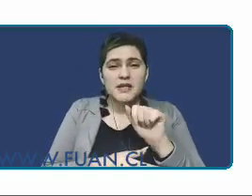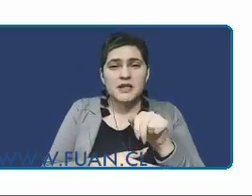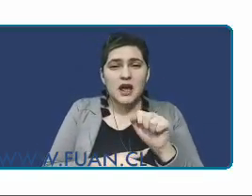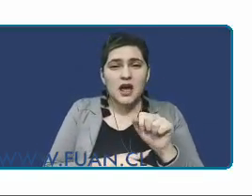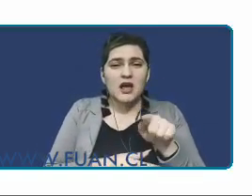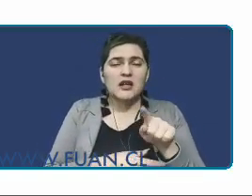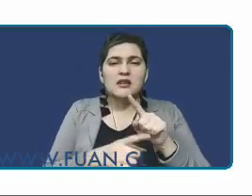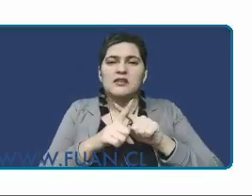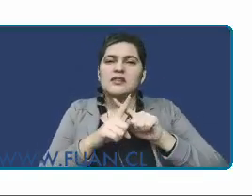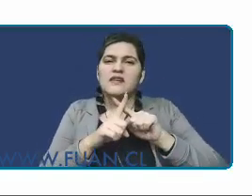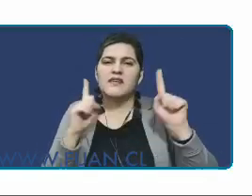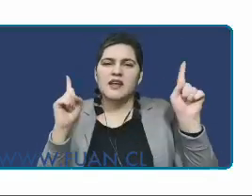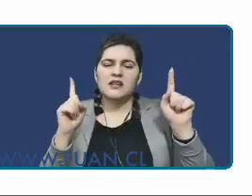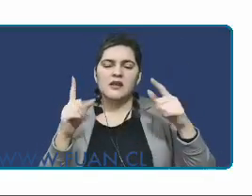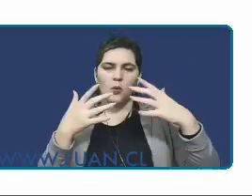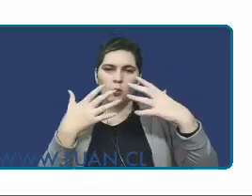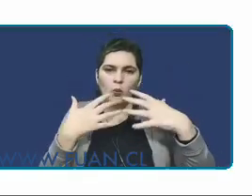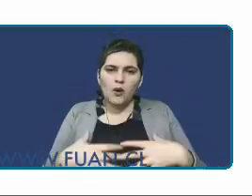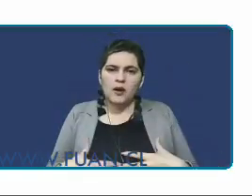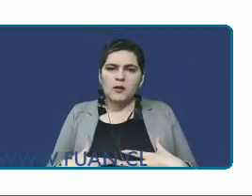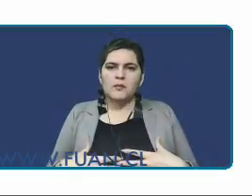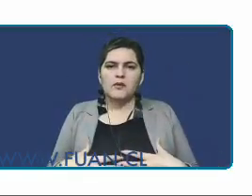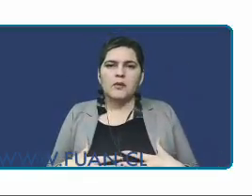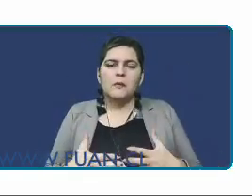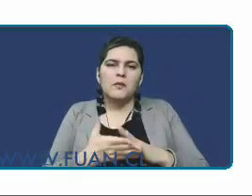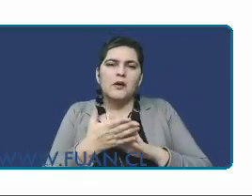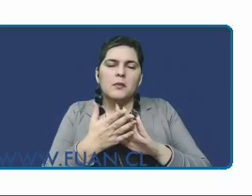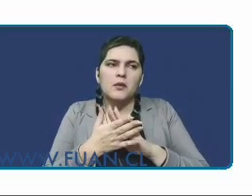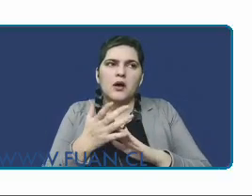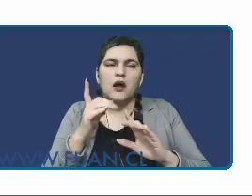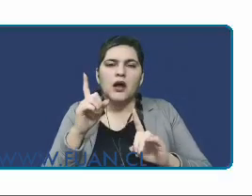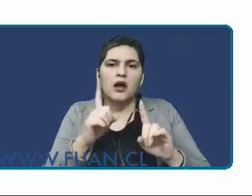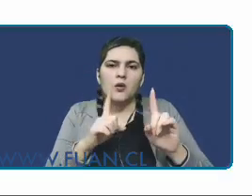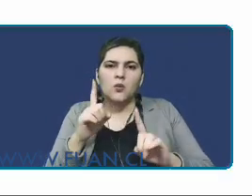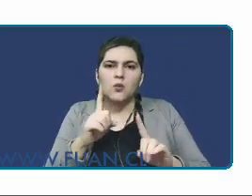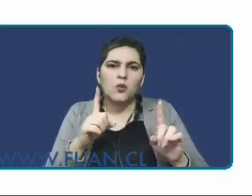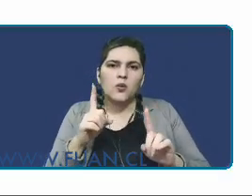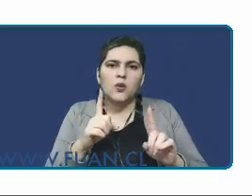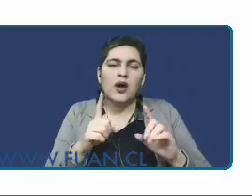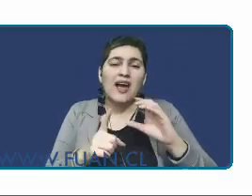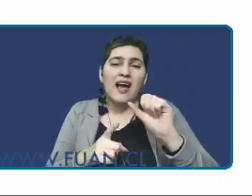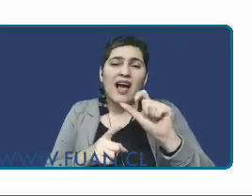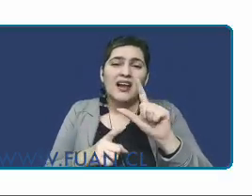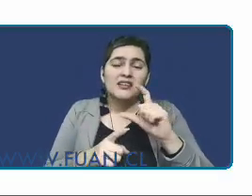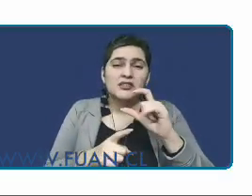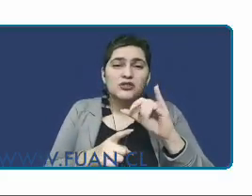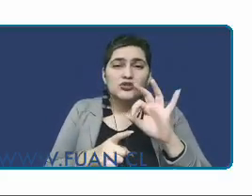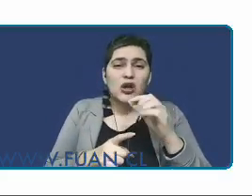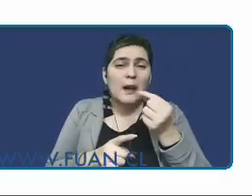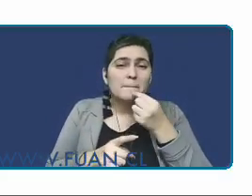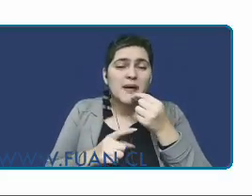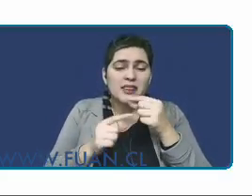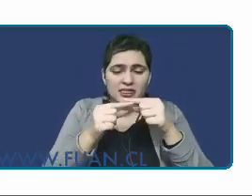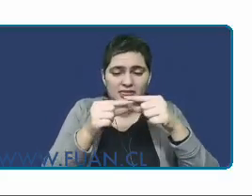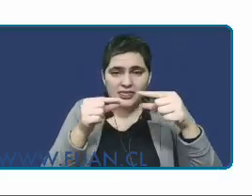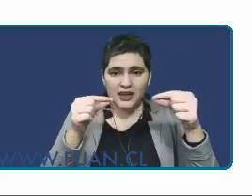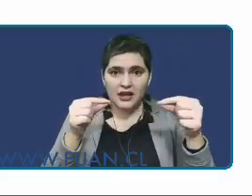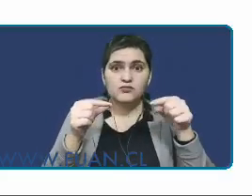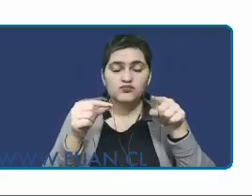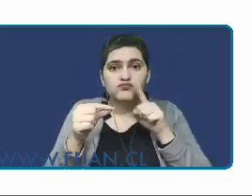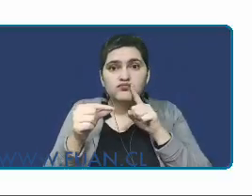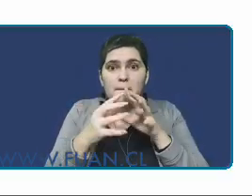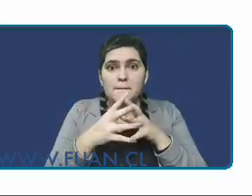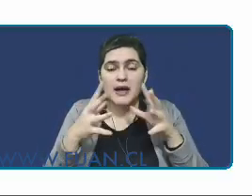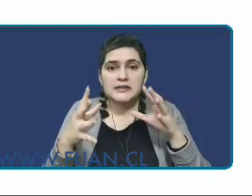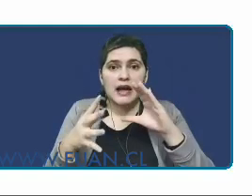en el organismo. Hay vitaminas que vienen de algunos, por ejemplo, el calcio de las almendras tiene harto calcio, y si yo puedo ver la leche